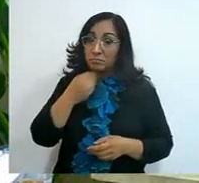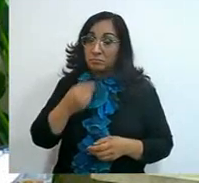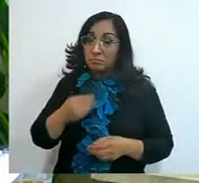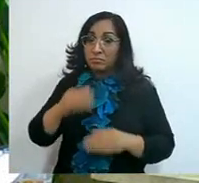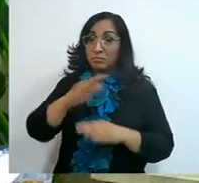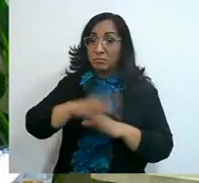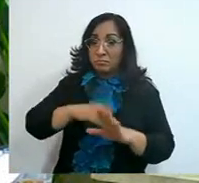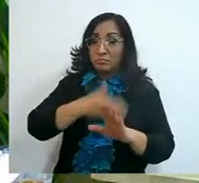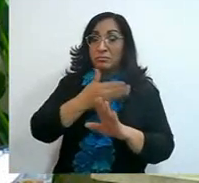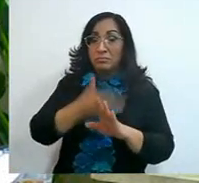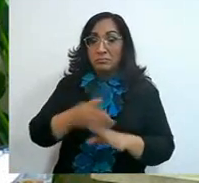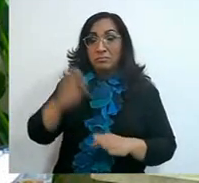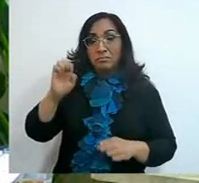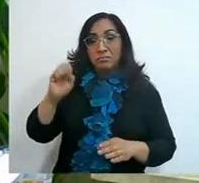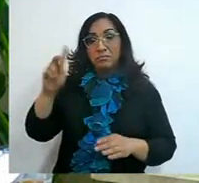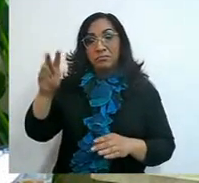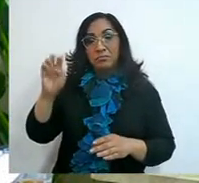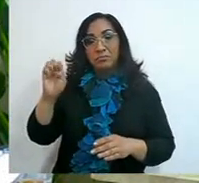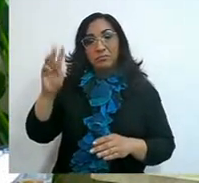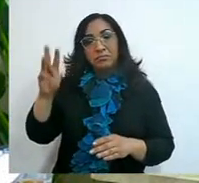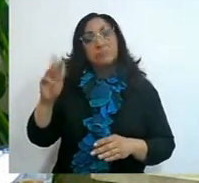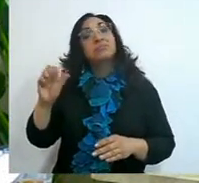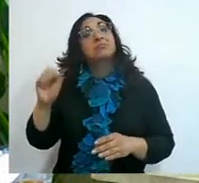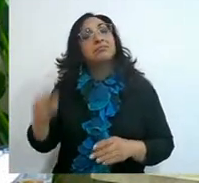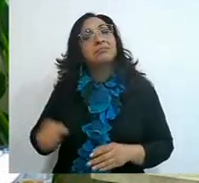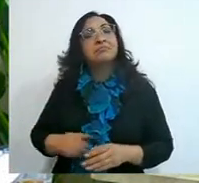contra Esteban. También.